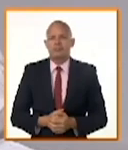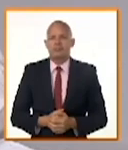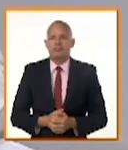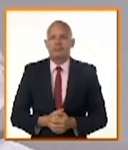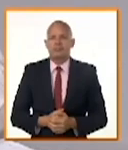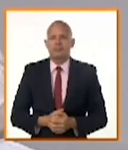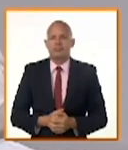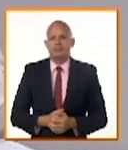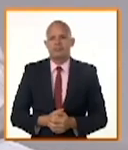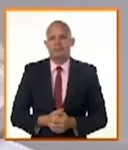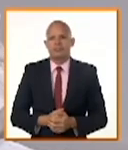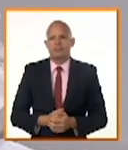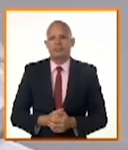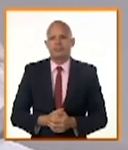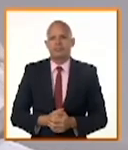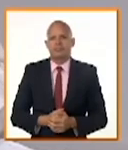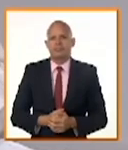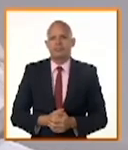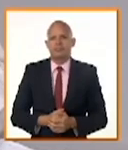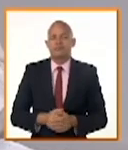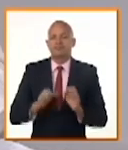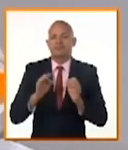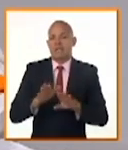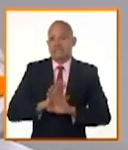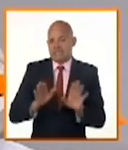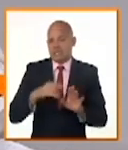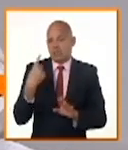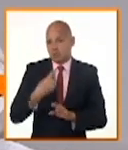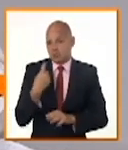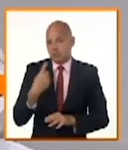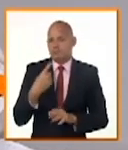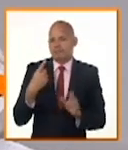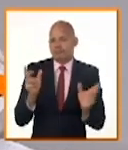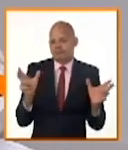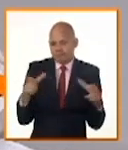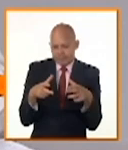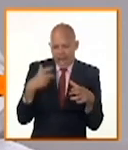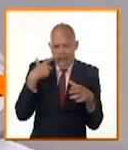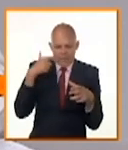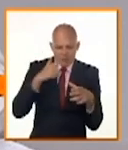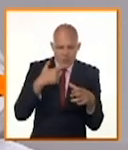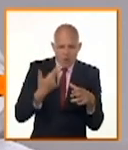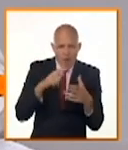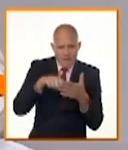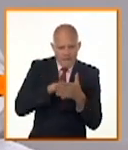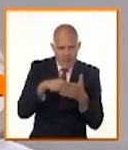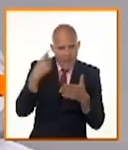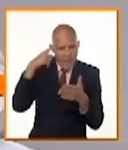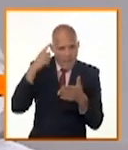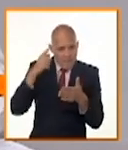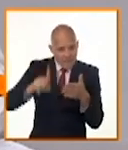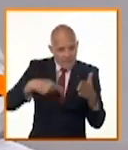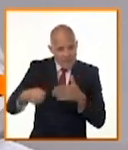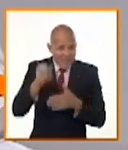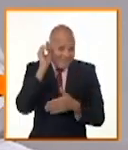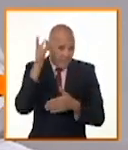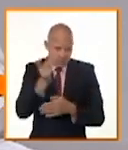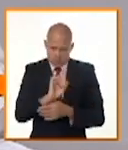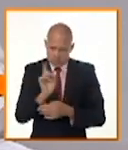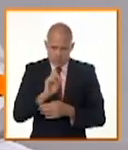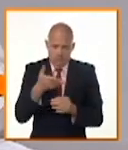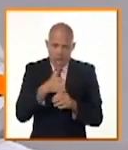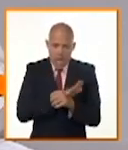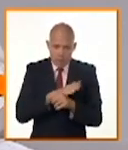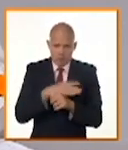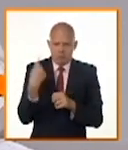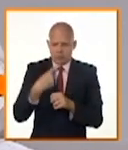revisar las principales acciones que se podían hacer y el acompañamiento o sea el acompañamiento estamos con diferentes voces también con Alianza con determinadas empresas